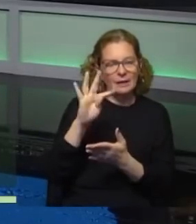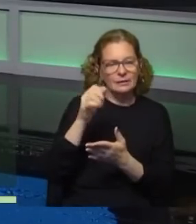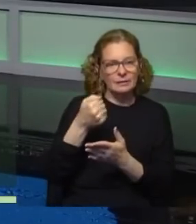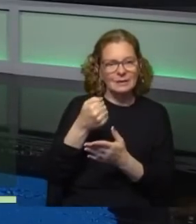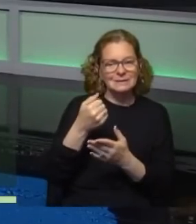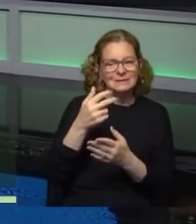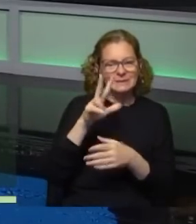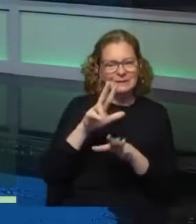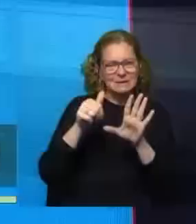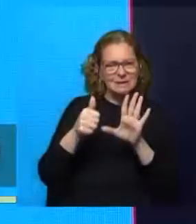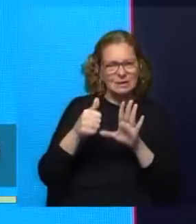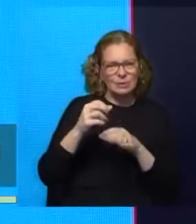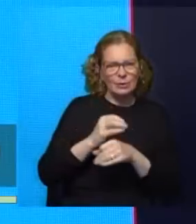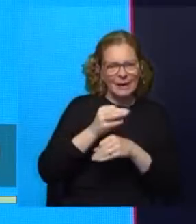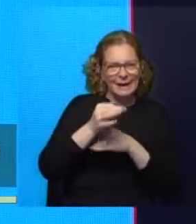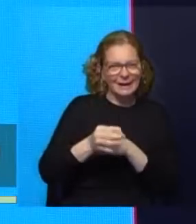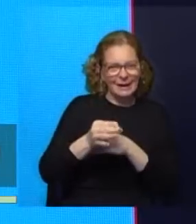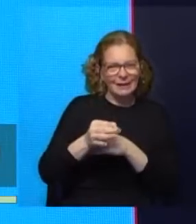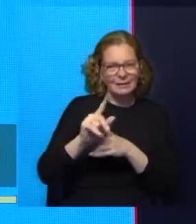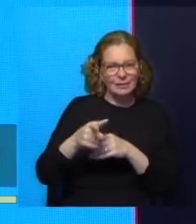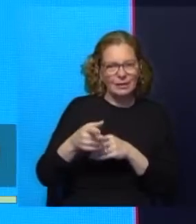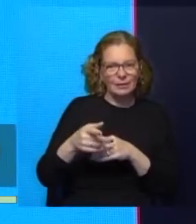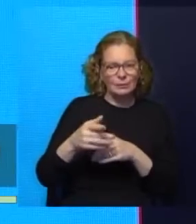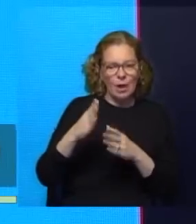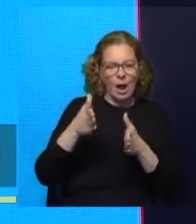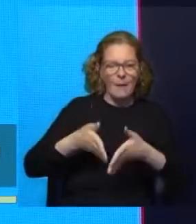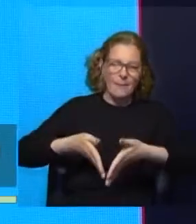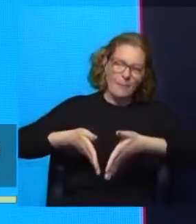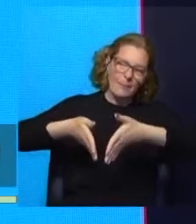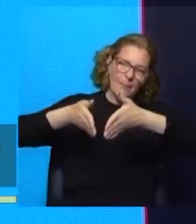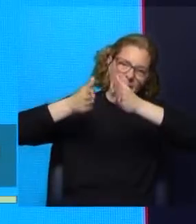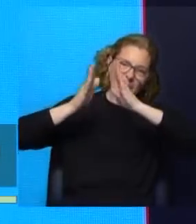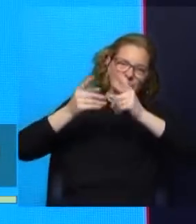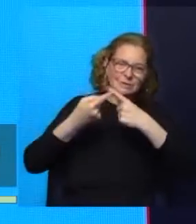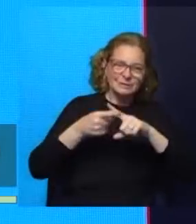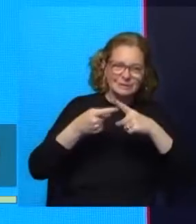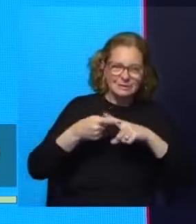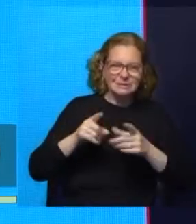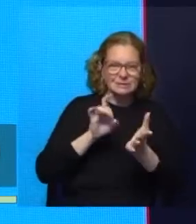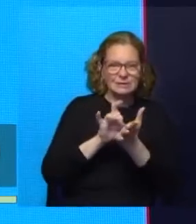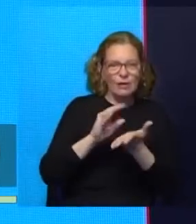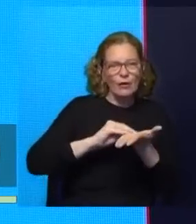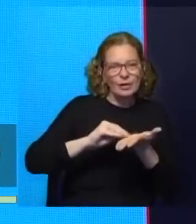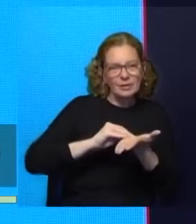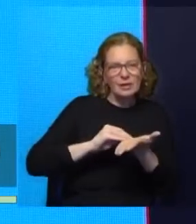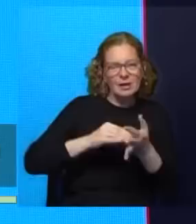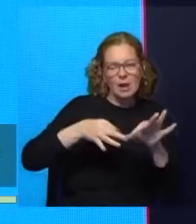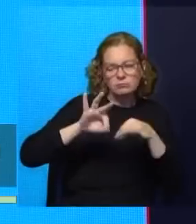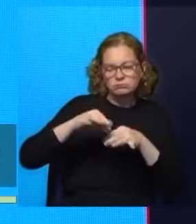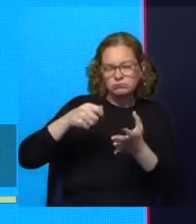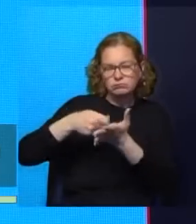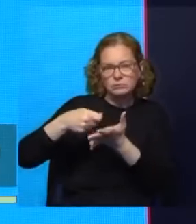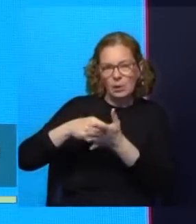hectáreas de una isla que tenía que ver con apartamentos también con diferentes servicios oficinas locales comerciales